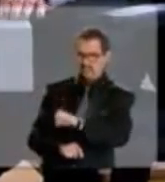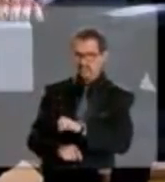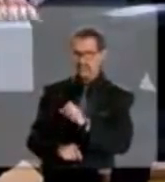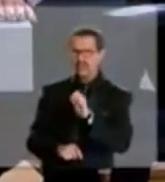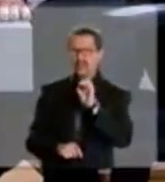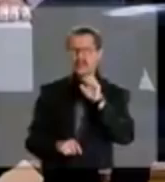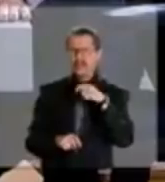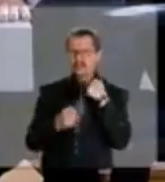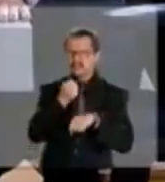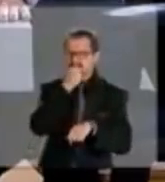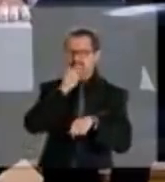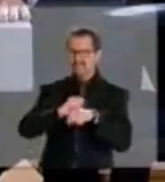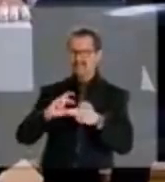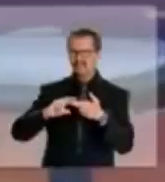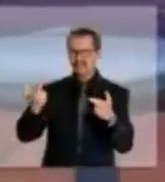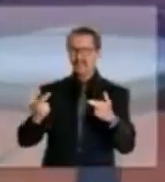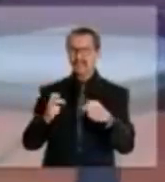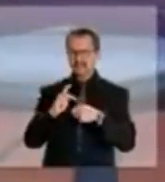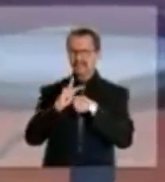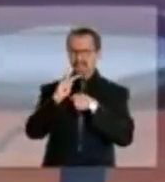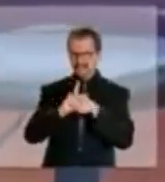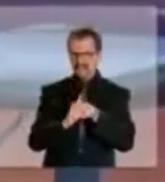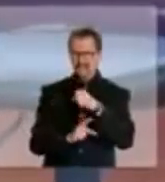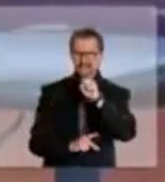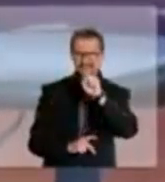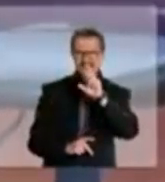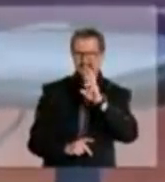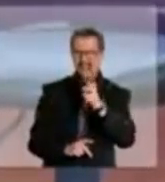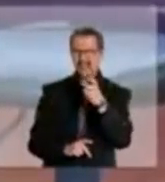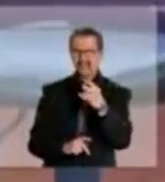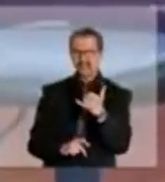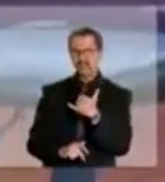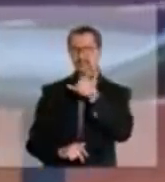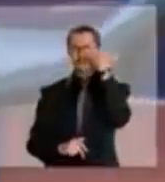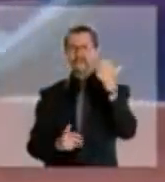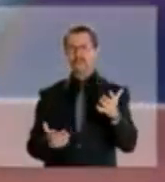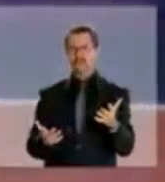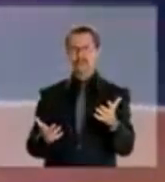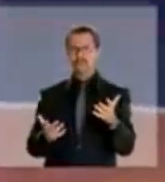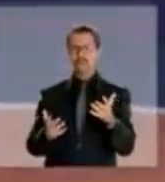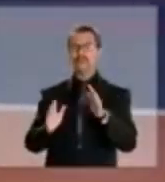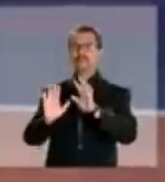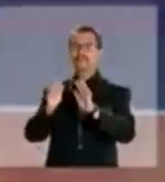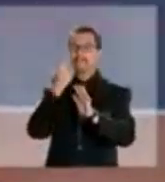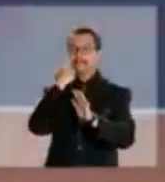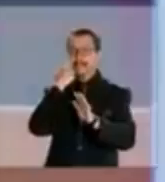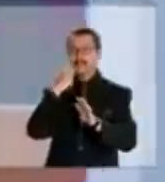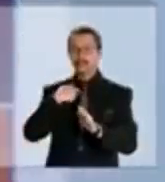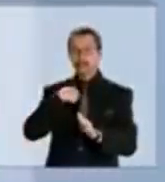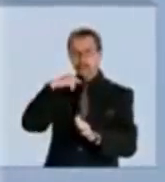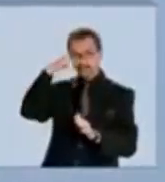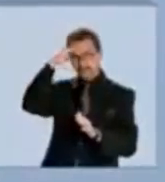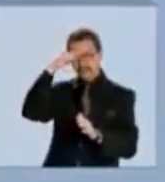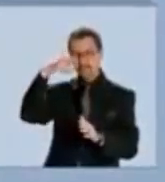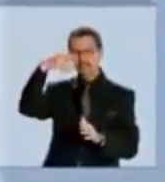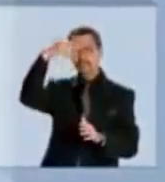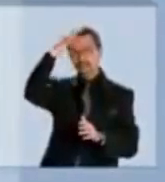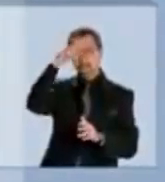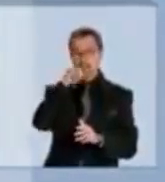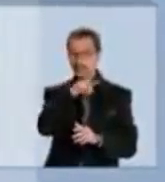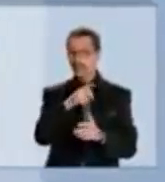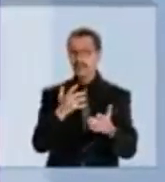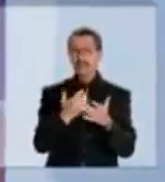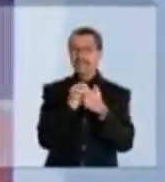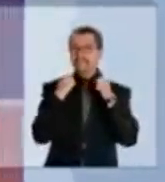firme con trump en su momento mira yo te dirían que yo no anticipé que fuera ganar la verdad es que yo que muy pocos lo hicieron yo les pregunta que nos están